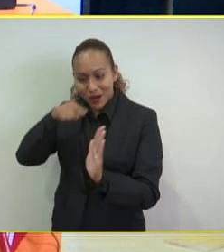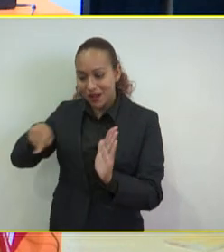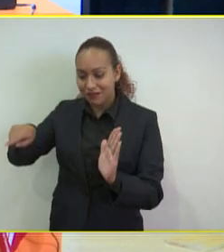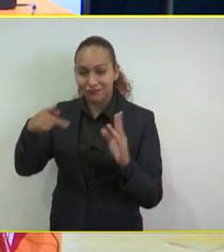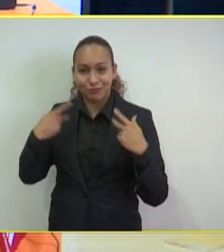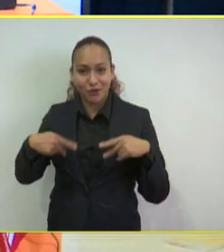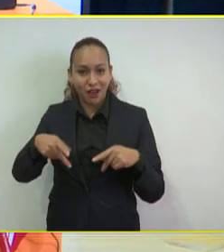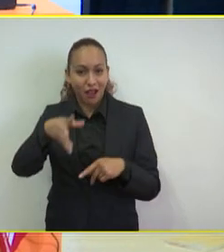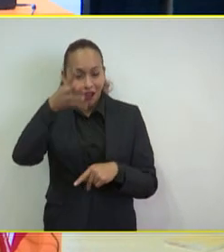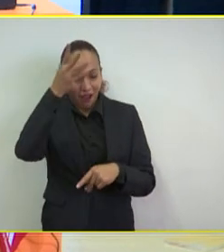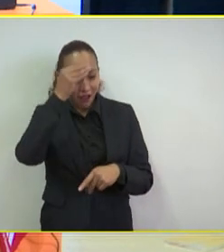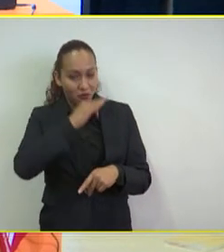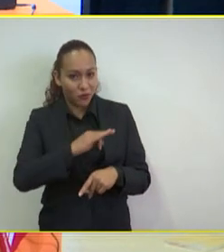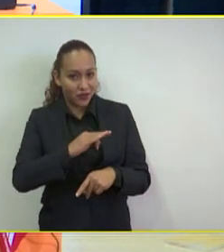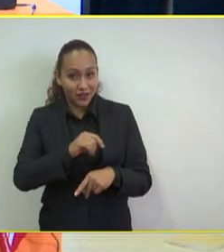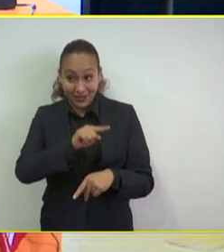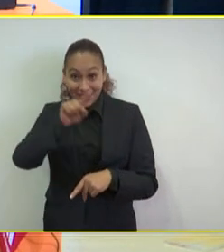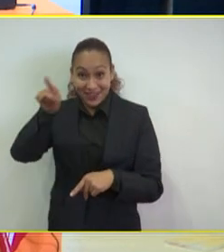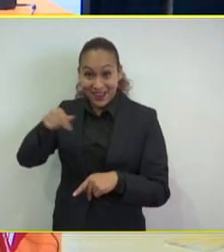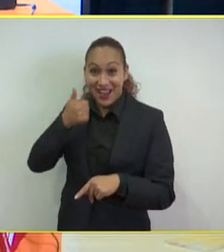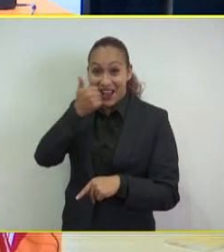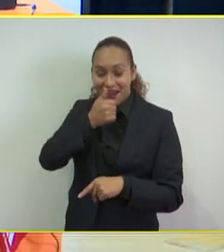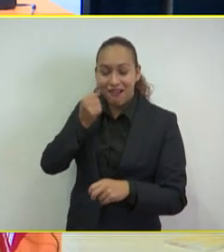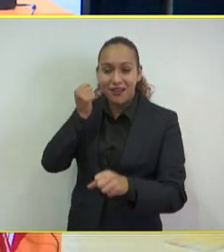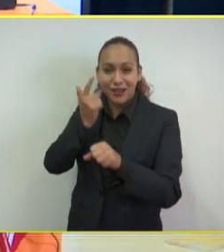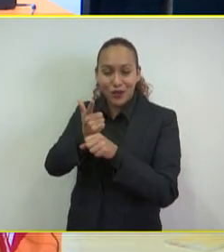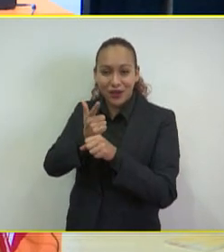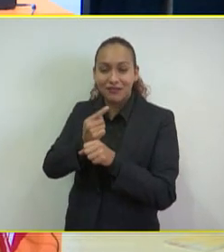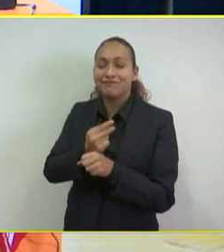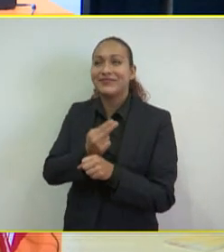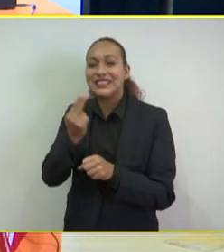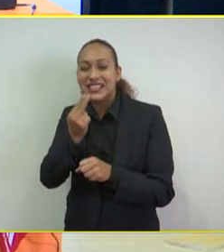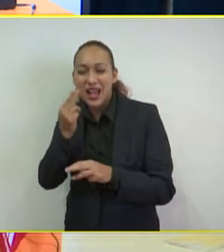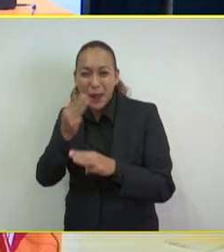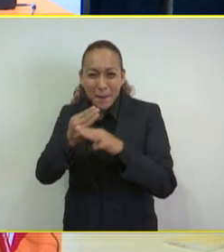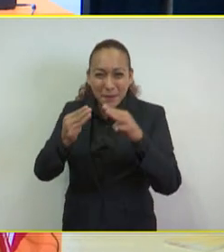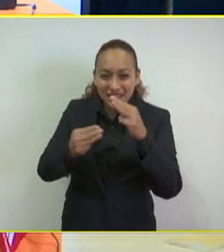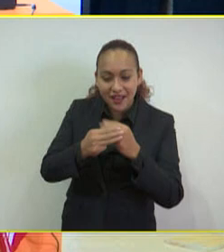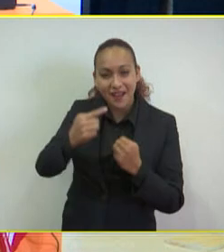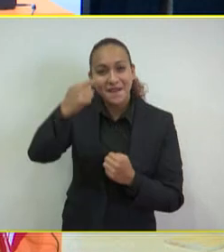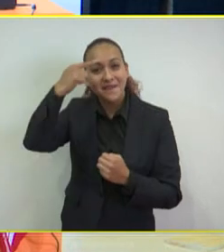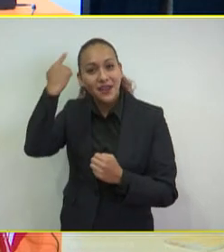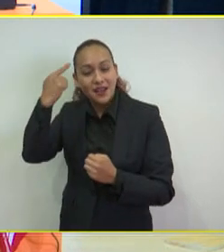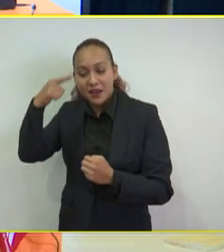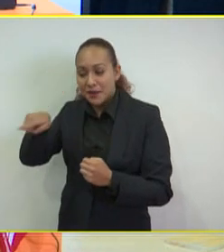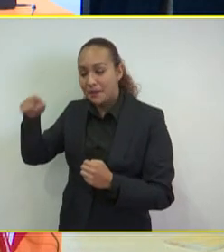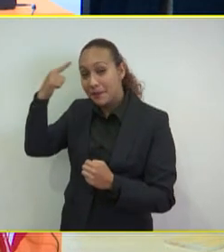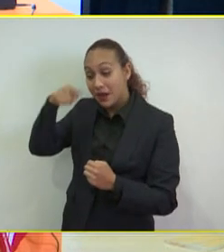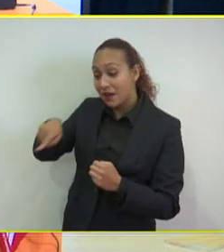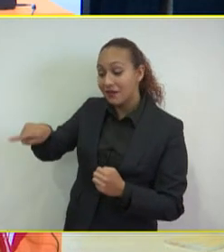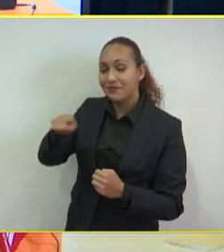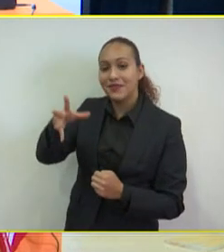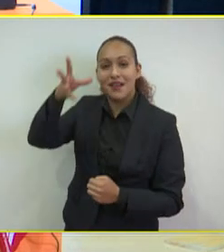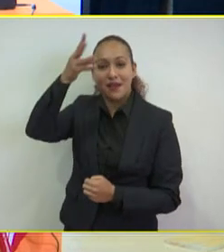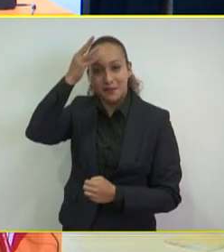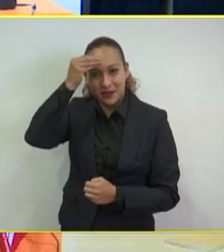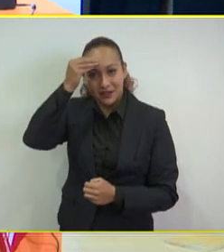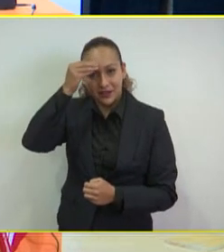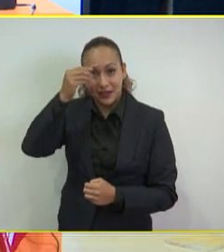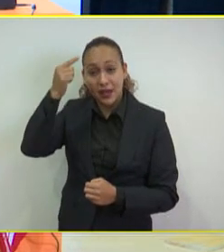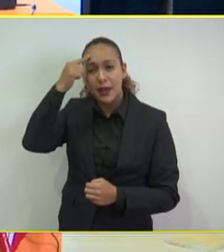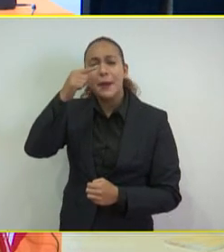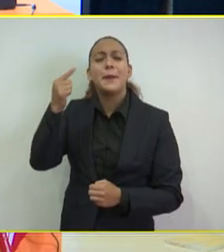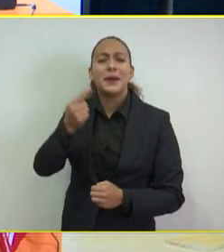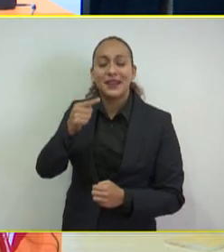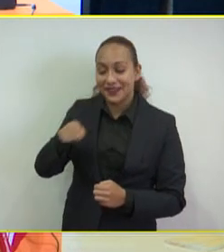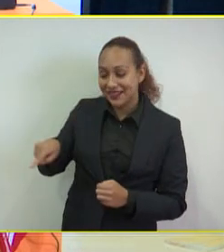dieron cuenta que va más allá. Tiene que ser algo útil y que además puede usar para aprender, para dar a conocer la ciencia